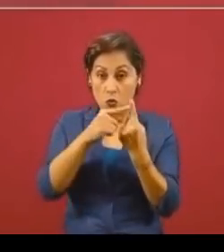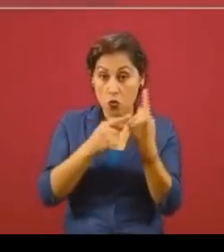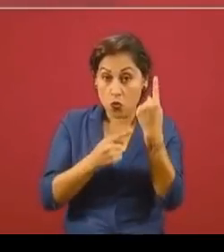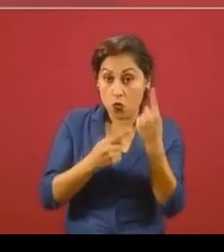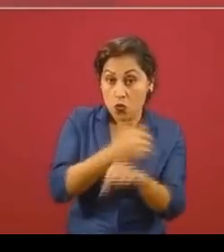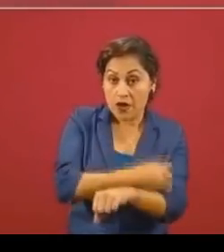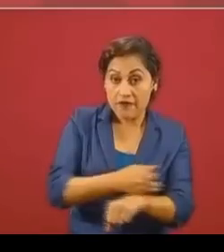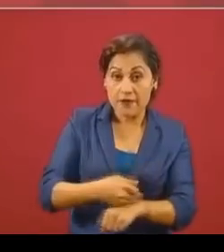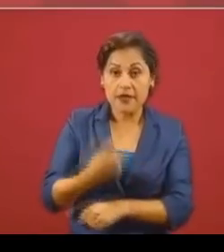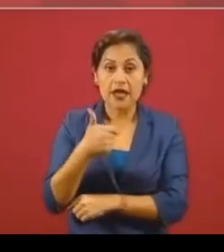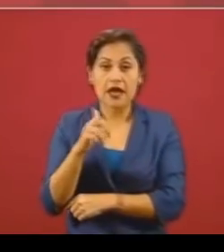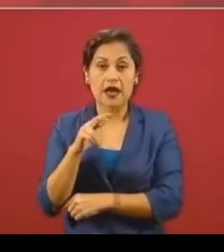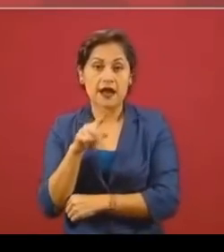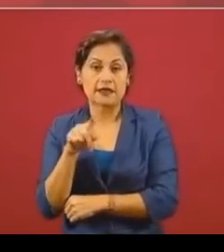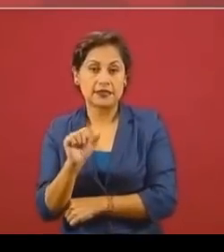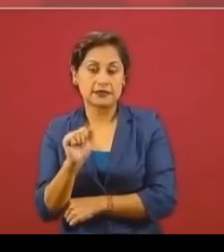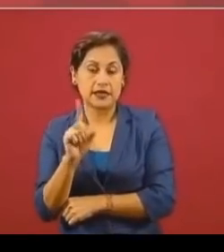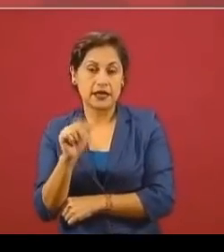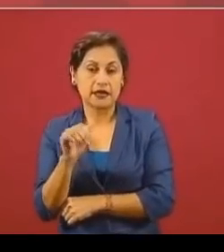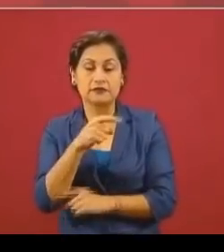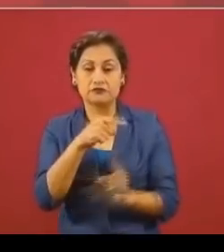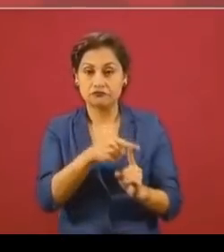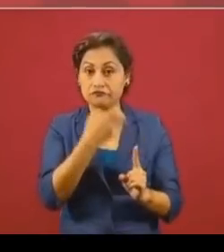familia, los Garzazada,